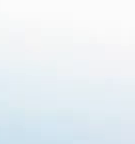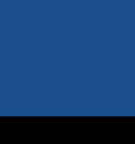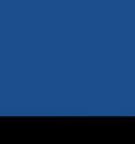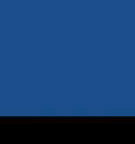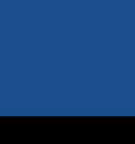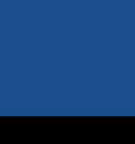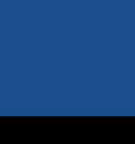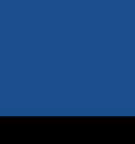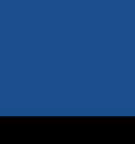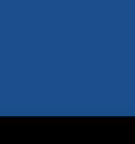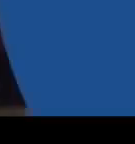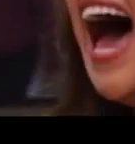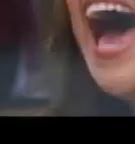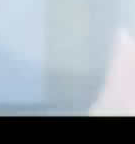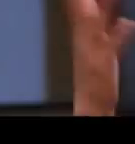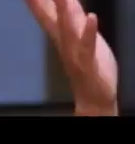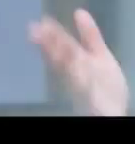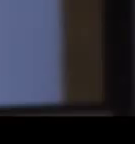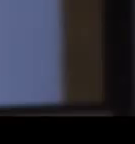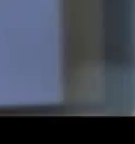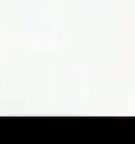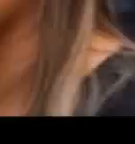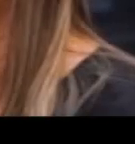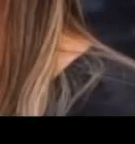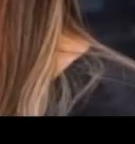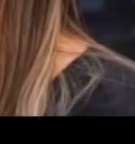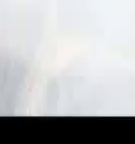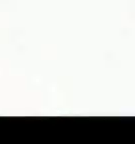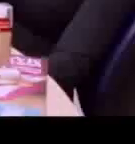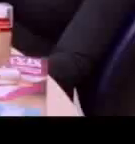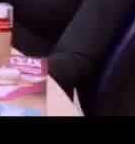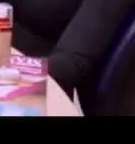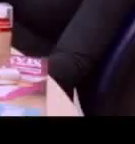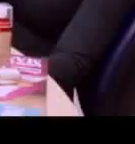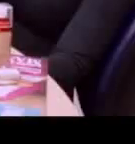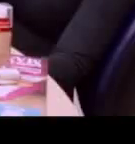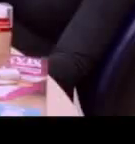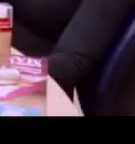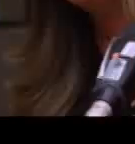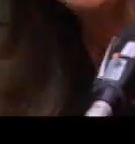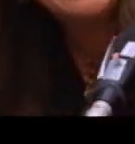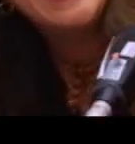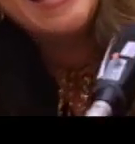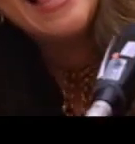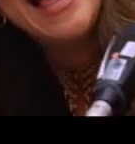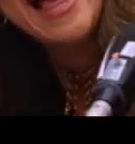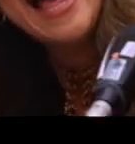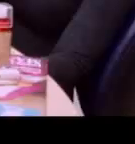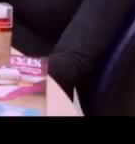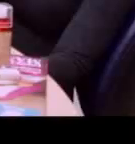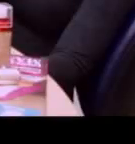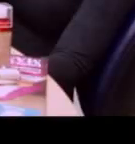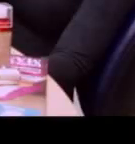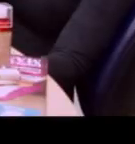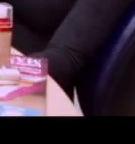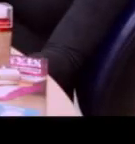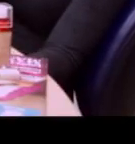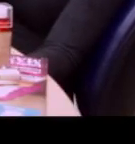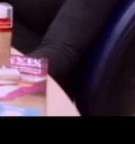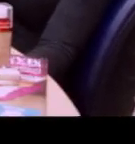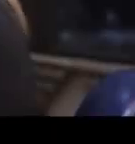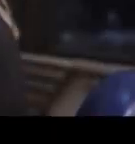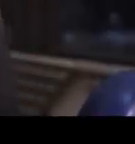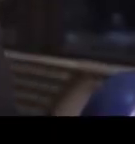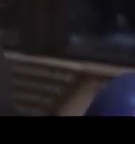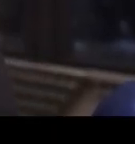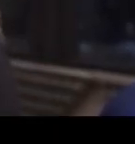¿Qué? ¿Por qué somos diversos? porque te vamos a hablar de todo